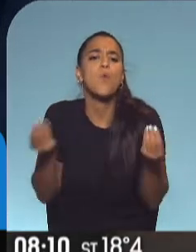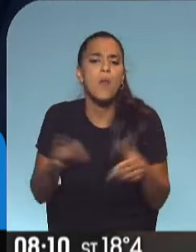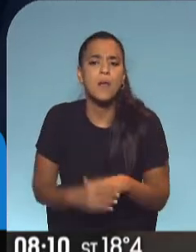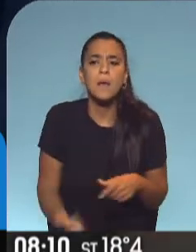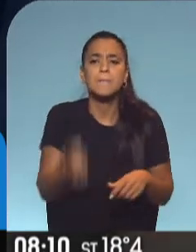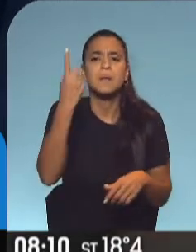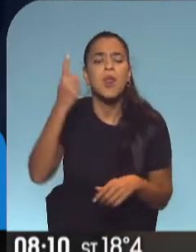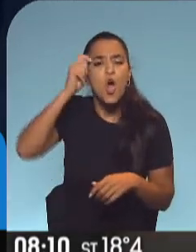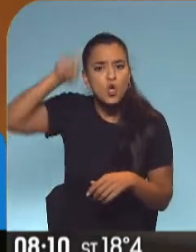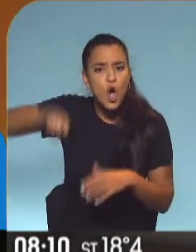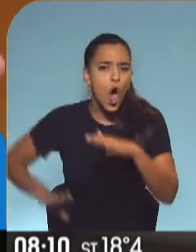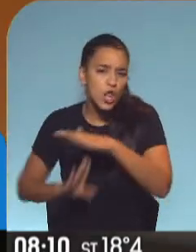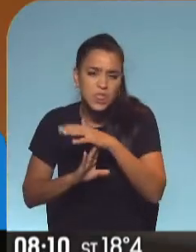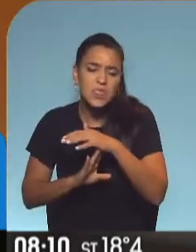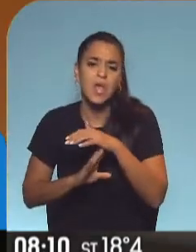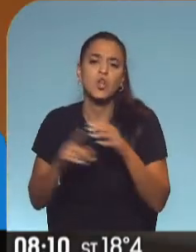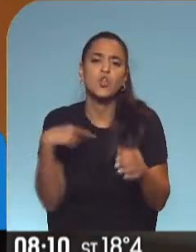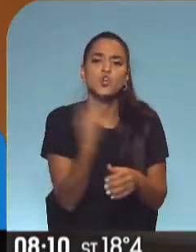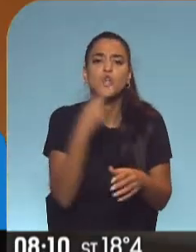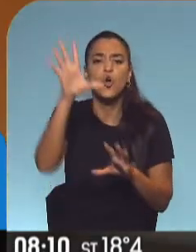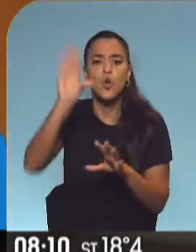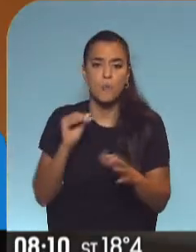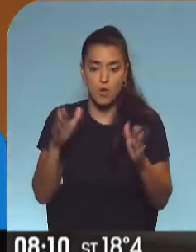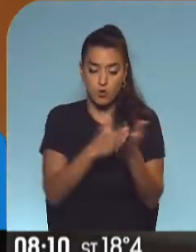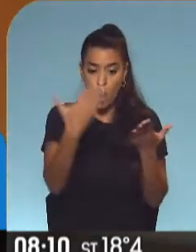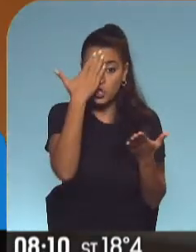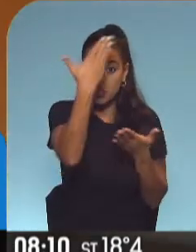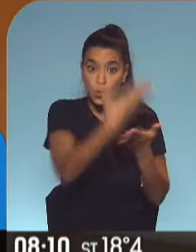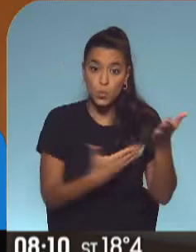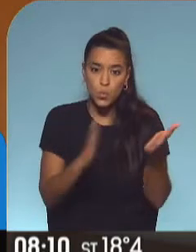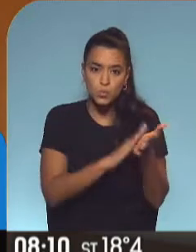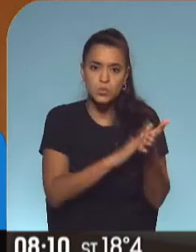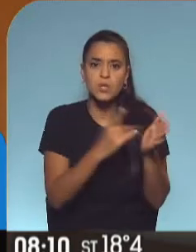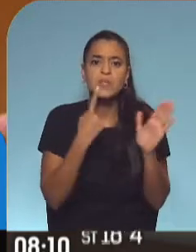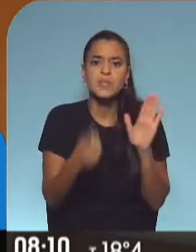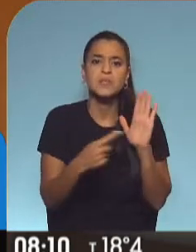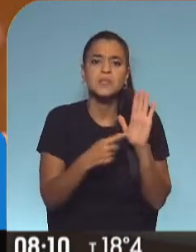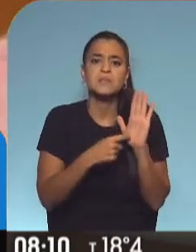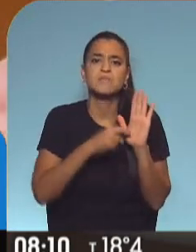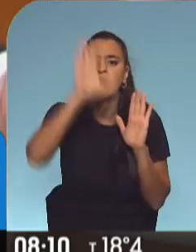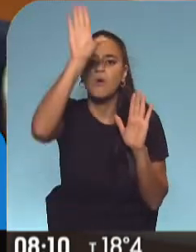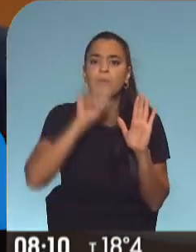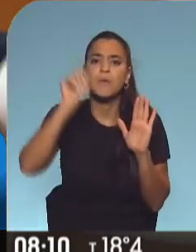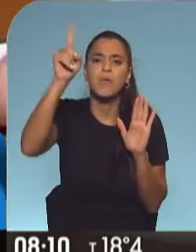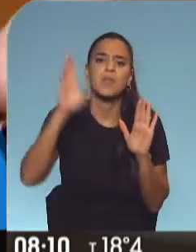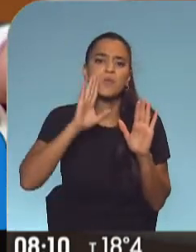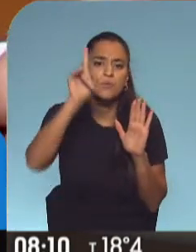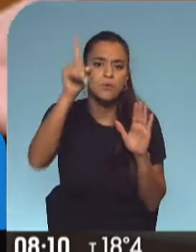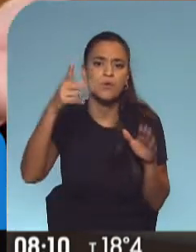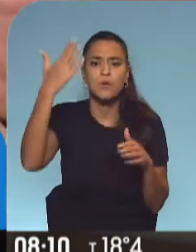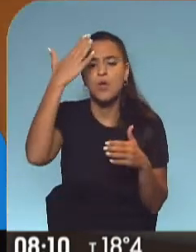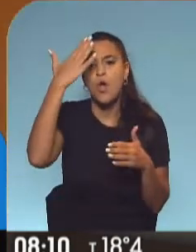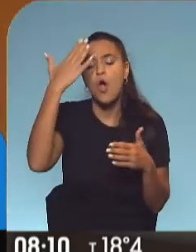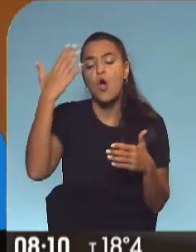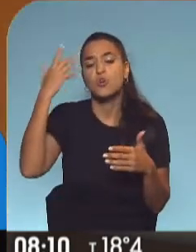una Corte, nosotros hemos copiado por nuestra Constitución abreva en la Constitución de los Estados Unidos. Estados Unidos tiene una Corte de 9